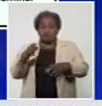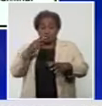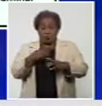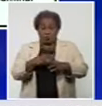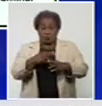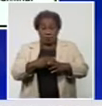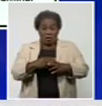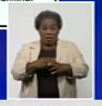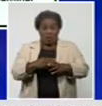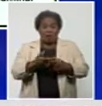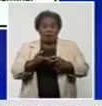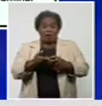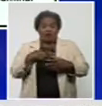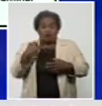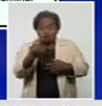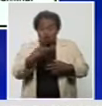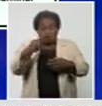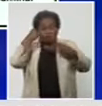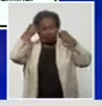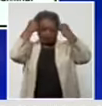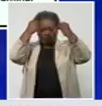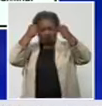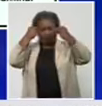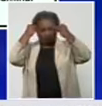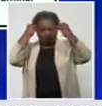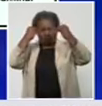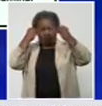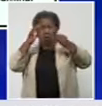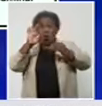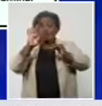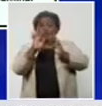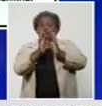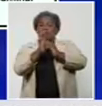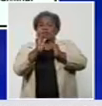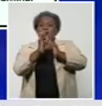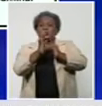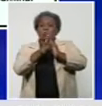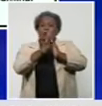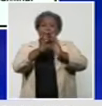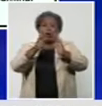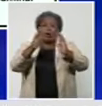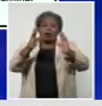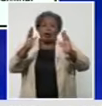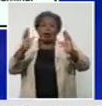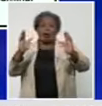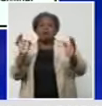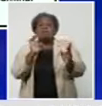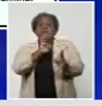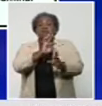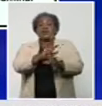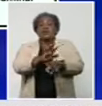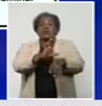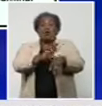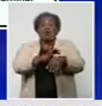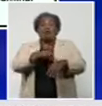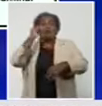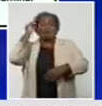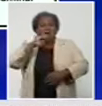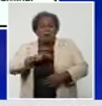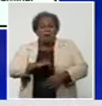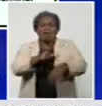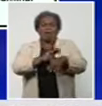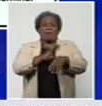reflexión. Después de 8 meses del inicio de la enfermedad, del conocimiento de la